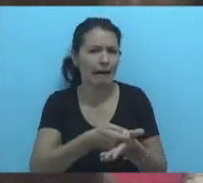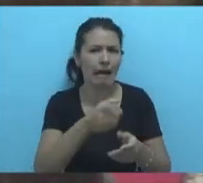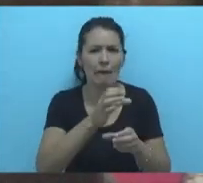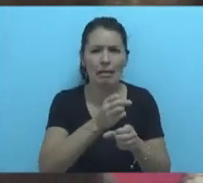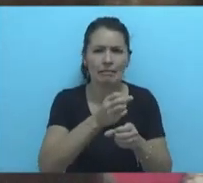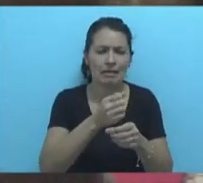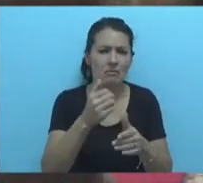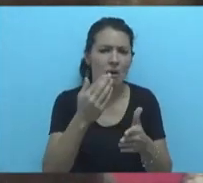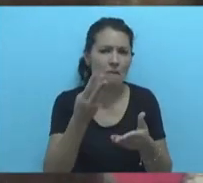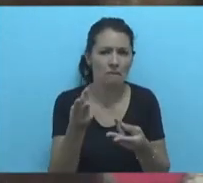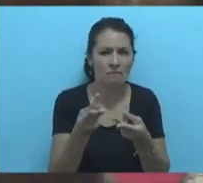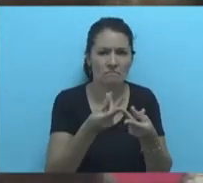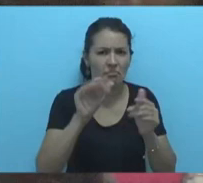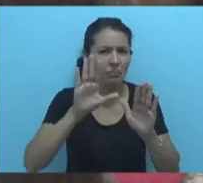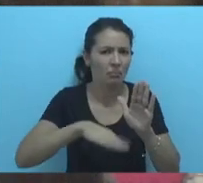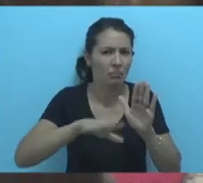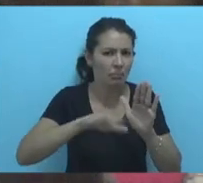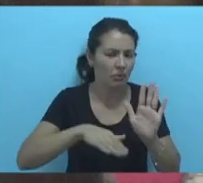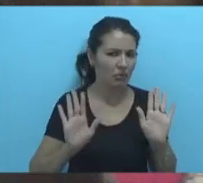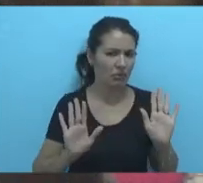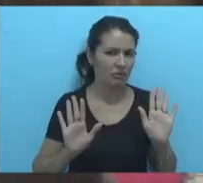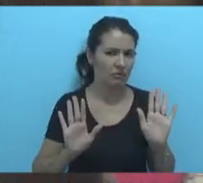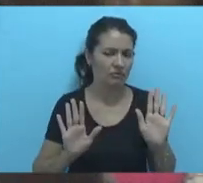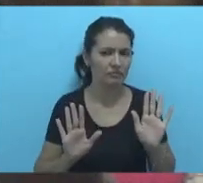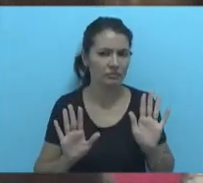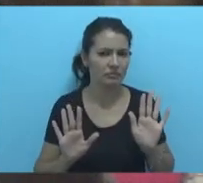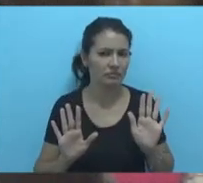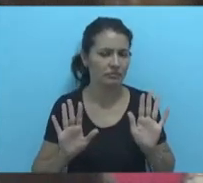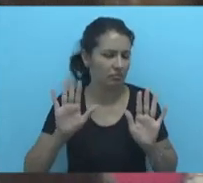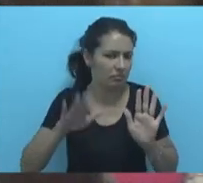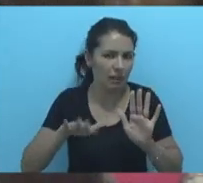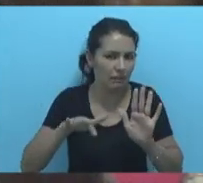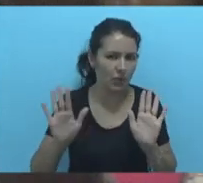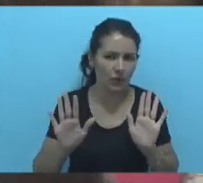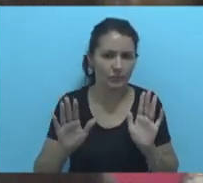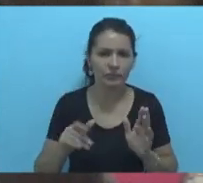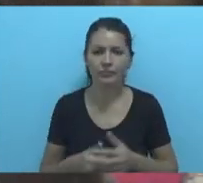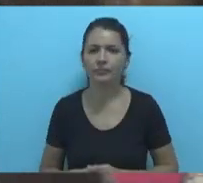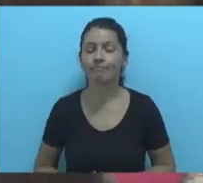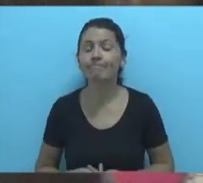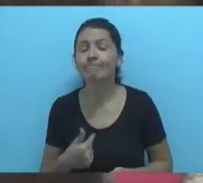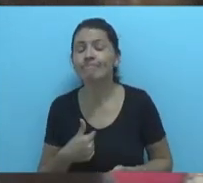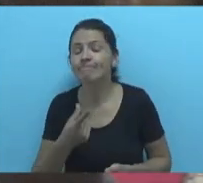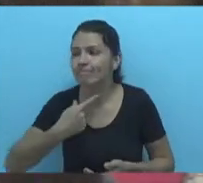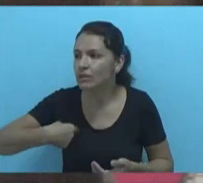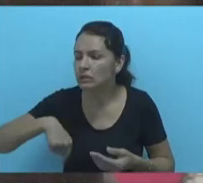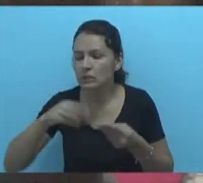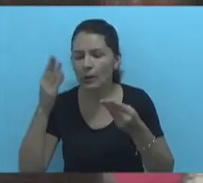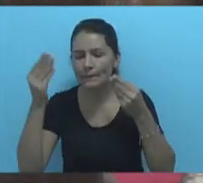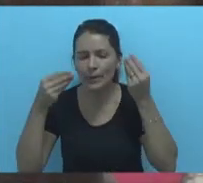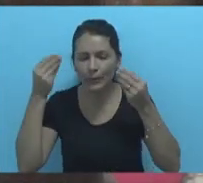más barato que en el interior de la República Argentina. Nuestra preocupación no solo tiene que